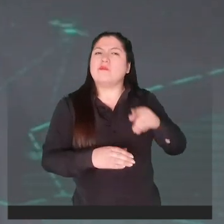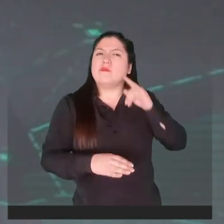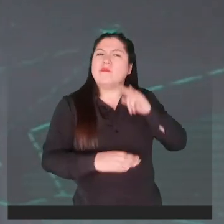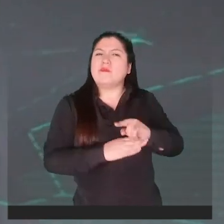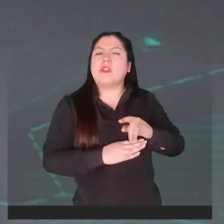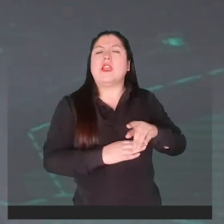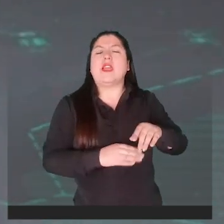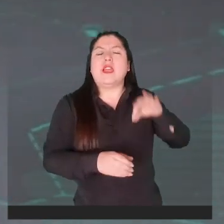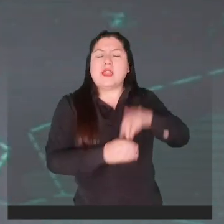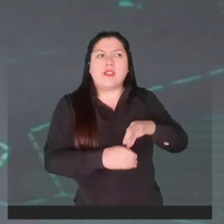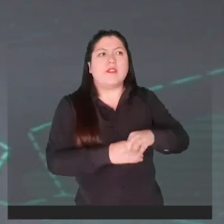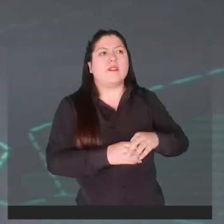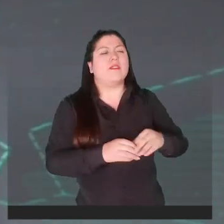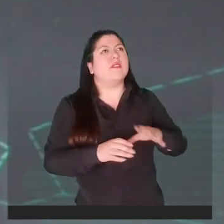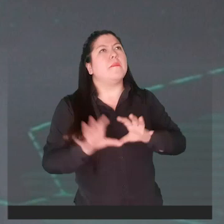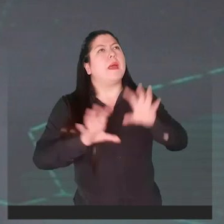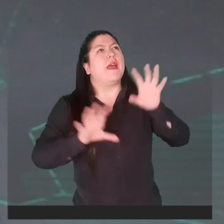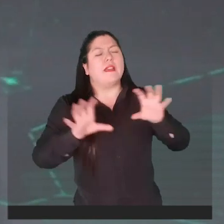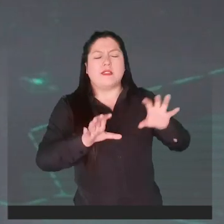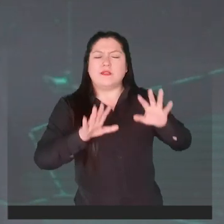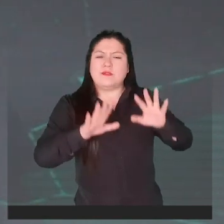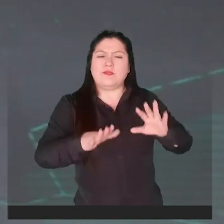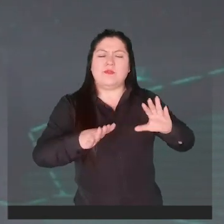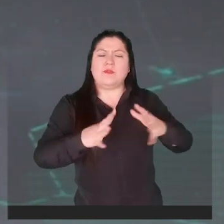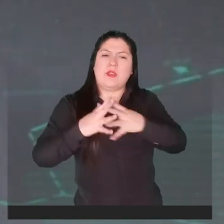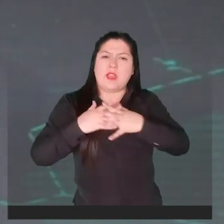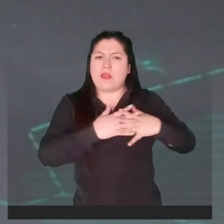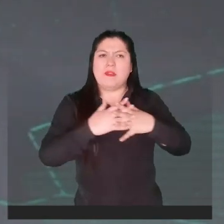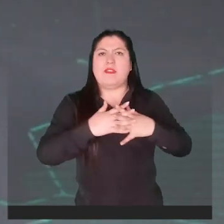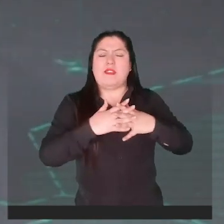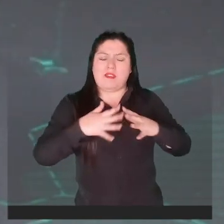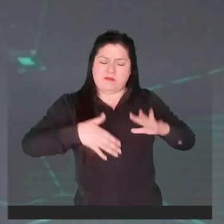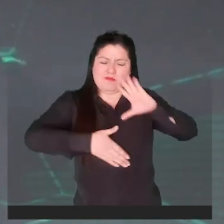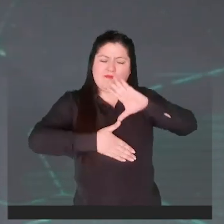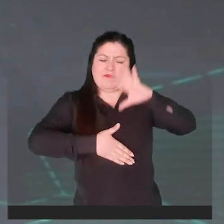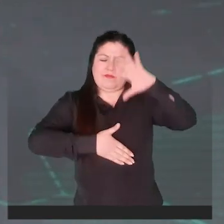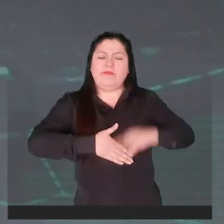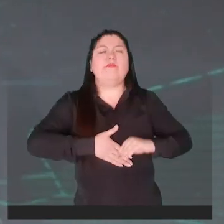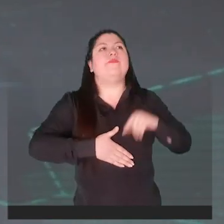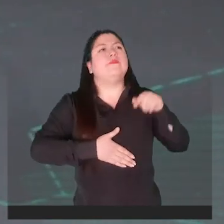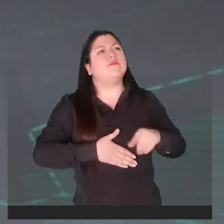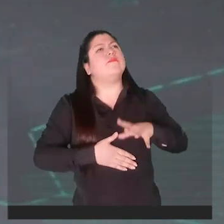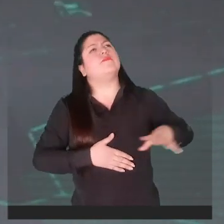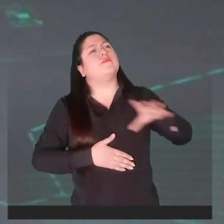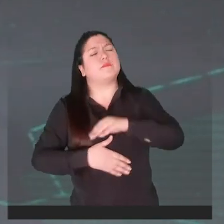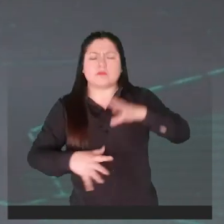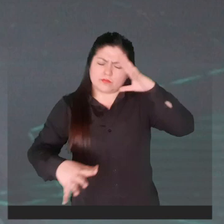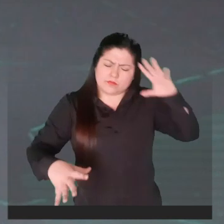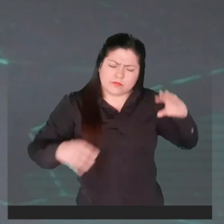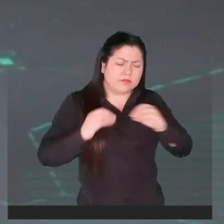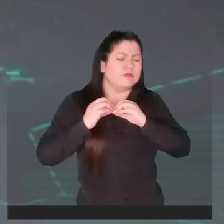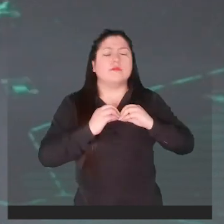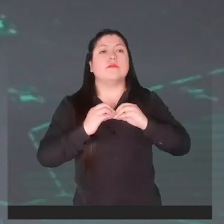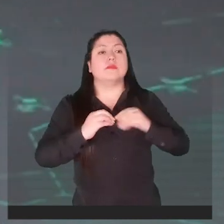la Organización de Estados Americanos, y todos valoraban que se iniciaba un proceso de reforma. Ese fue el espíritu con el